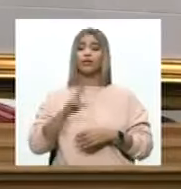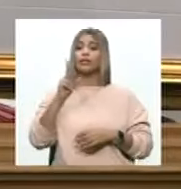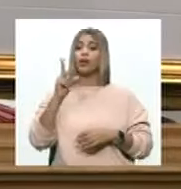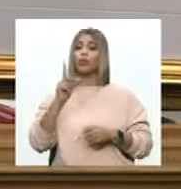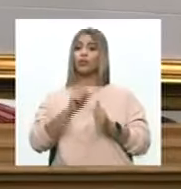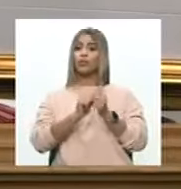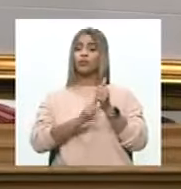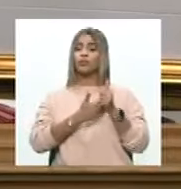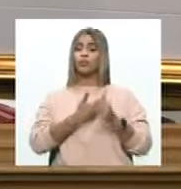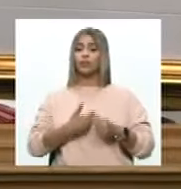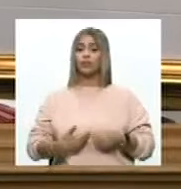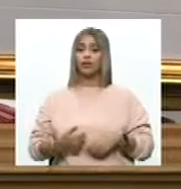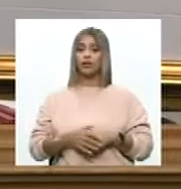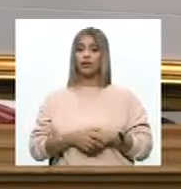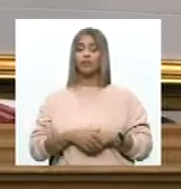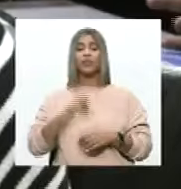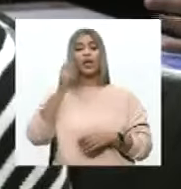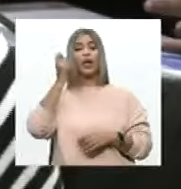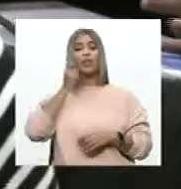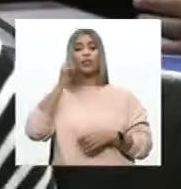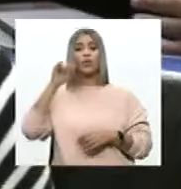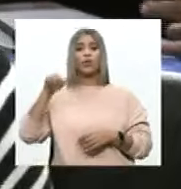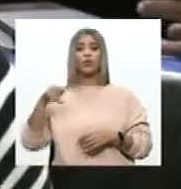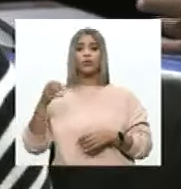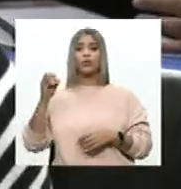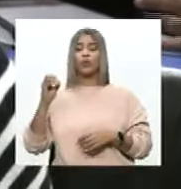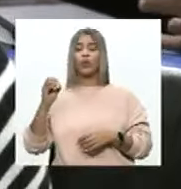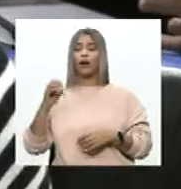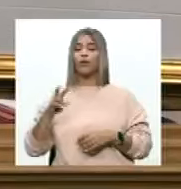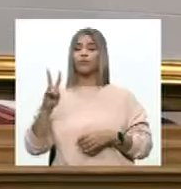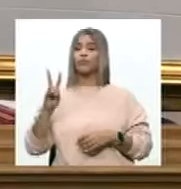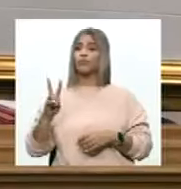segunda vicepresidenta. Diputado José Oscar Villarruel.